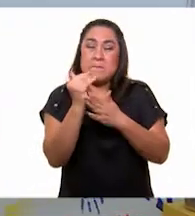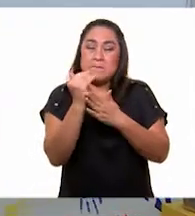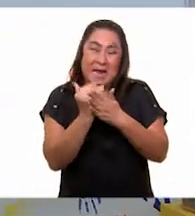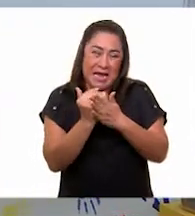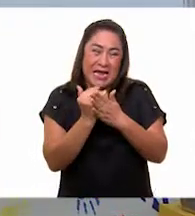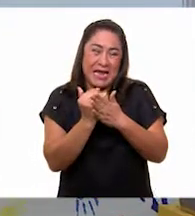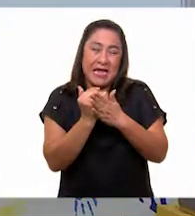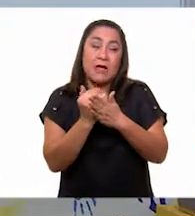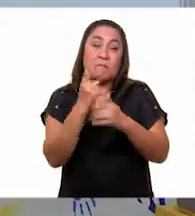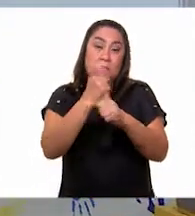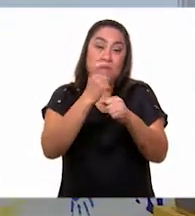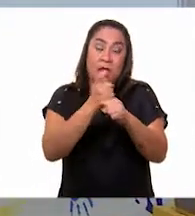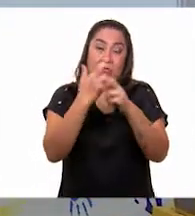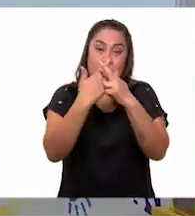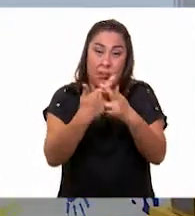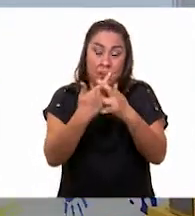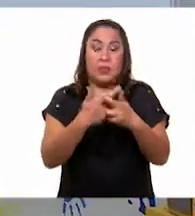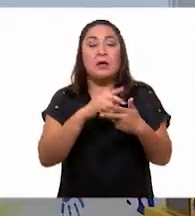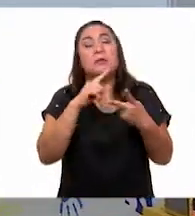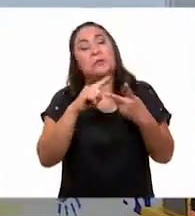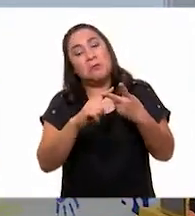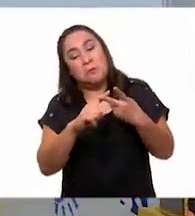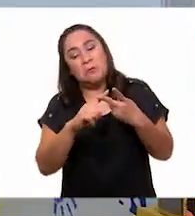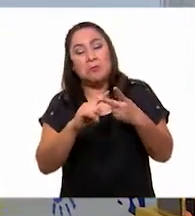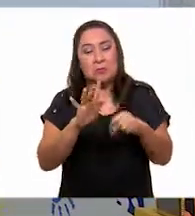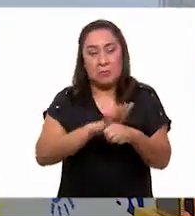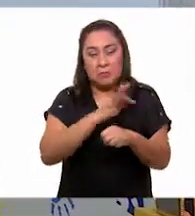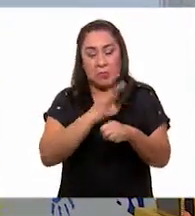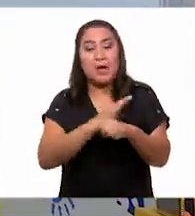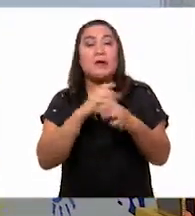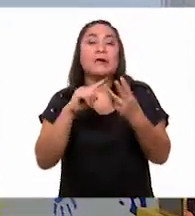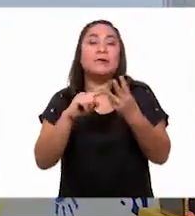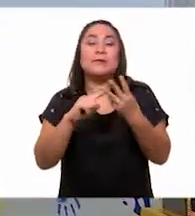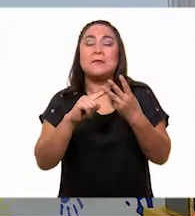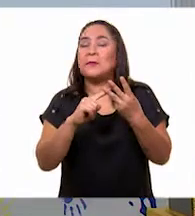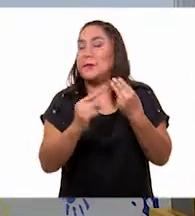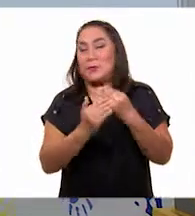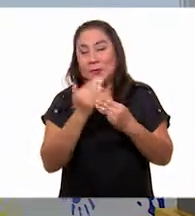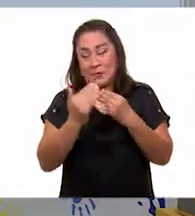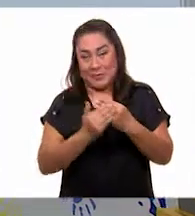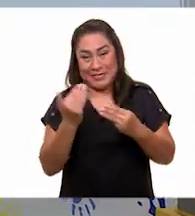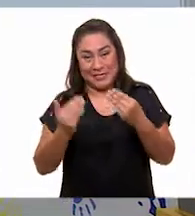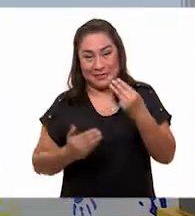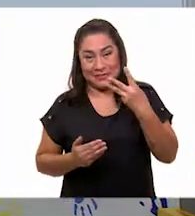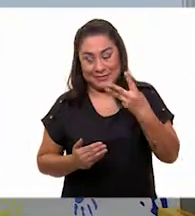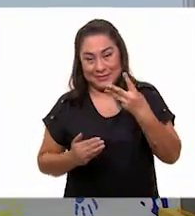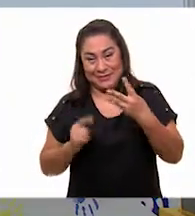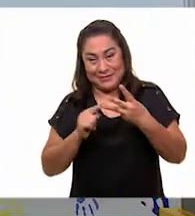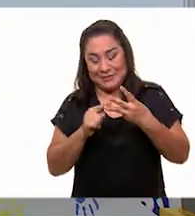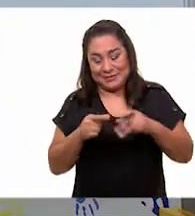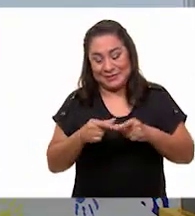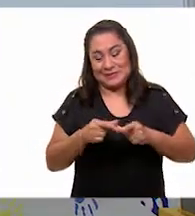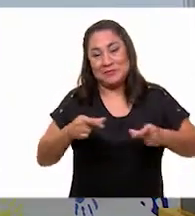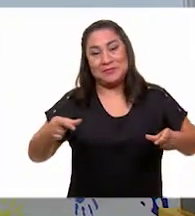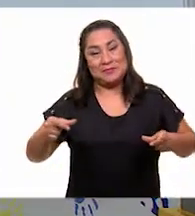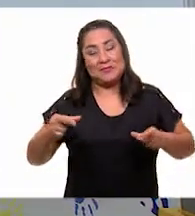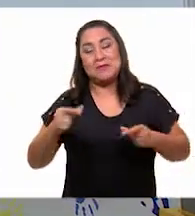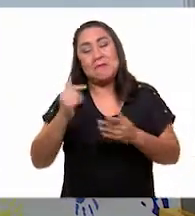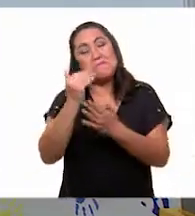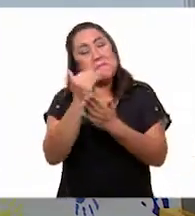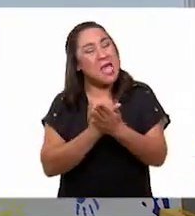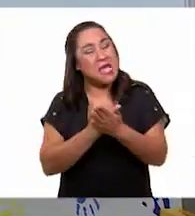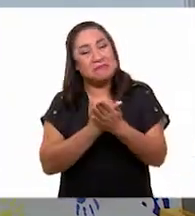que en el primero, pero ¿sí? Sí es el segundo. Y el rectangular o de forma rectangular es al que le cabe